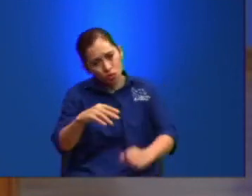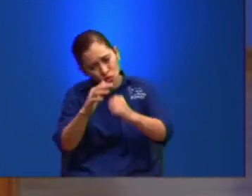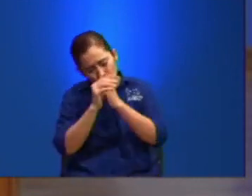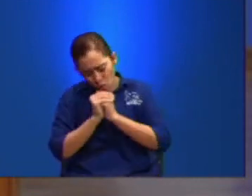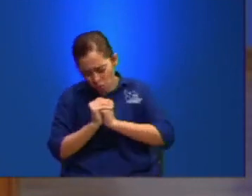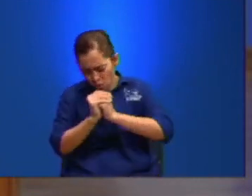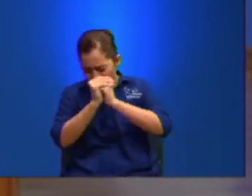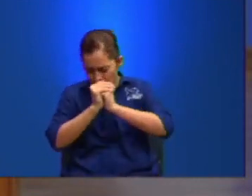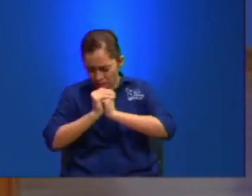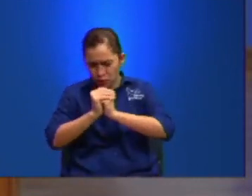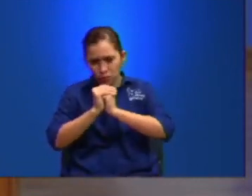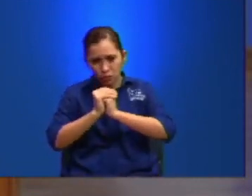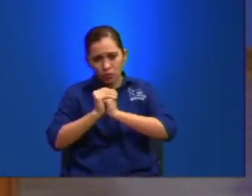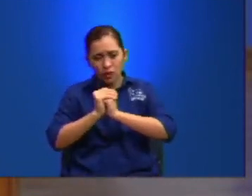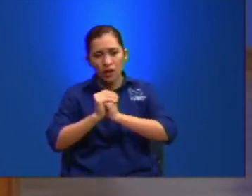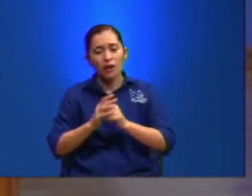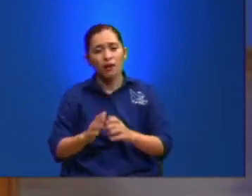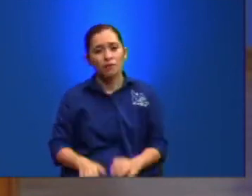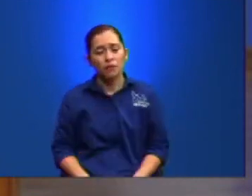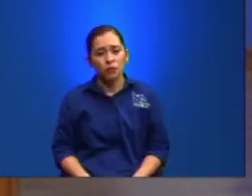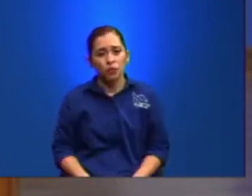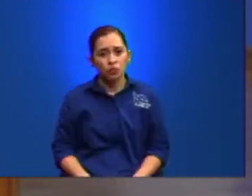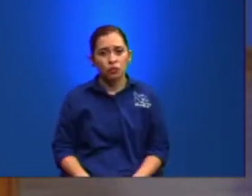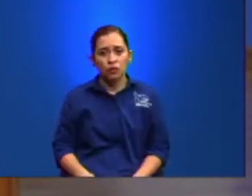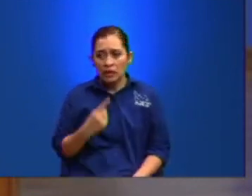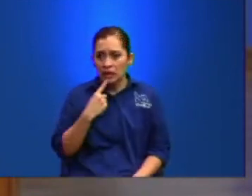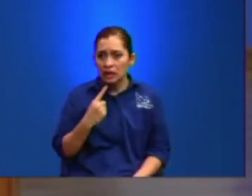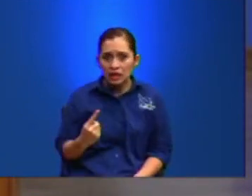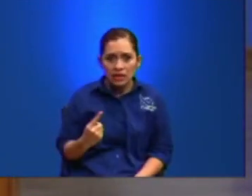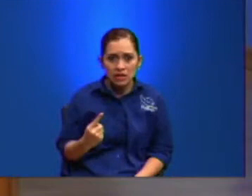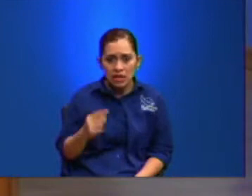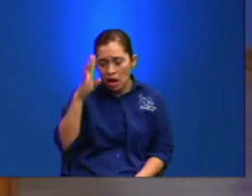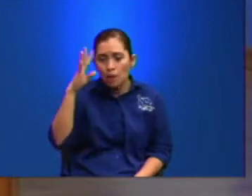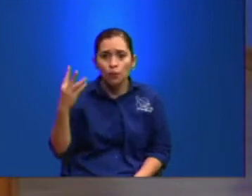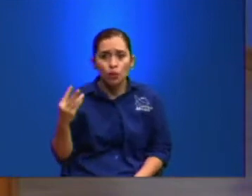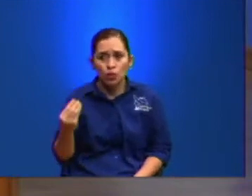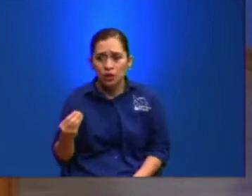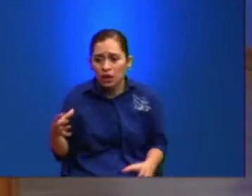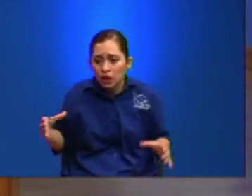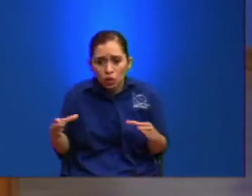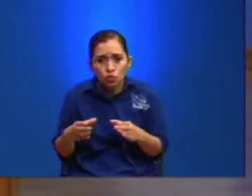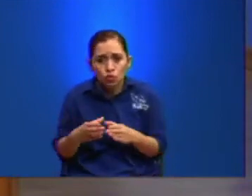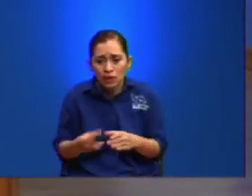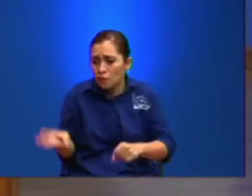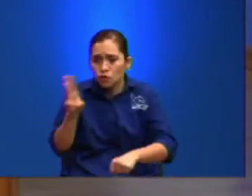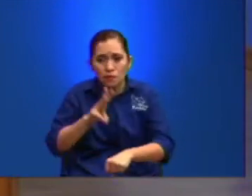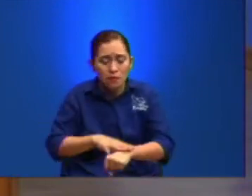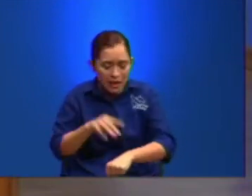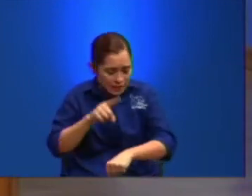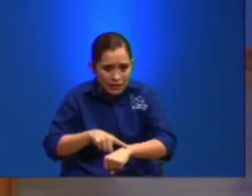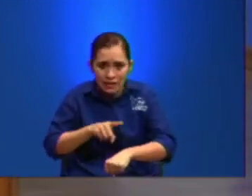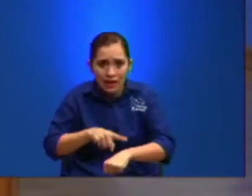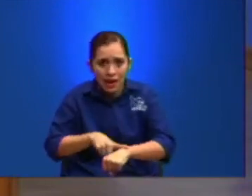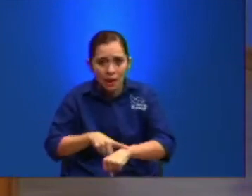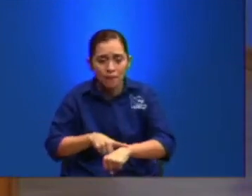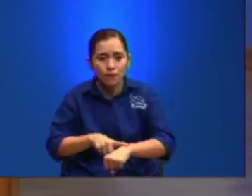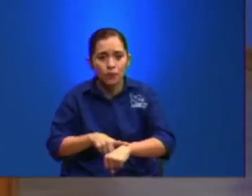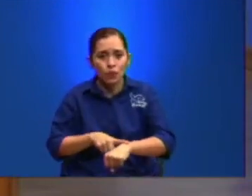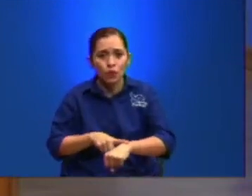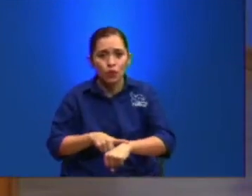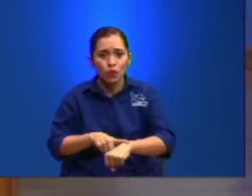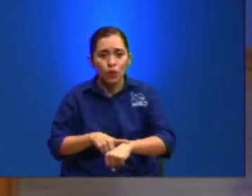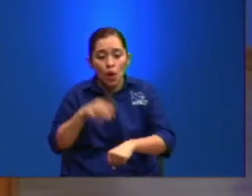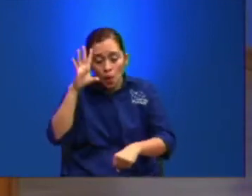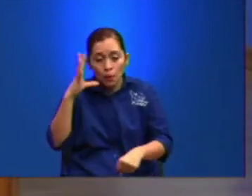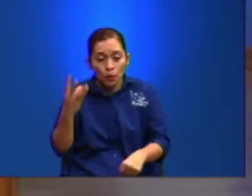levantan haciendo media hora porque no nos juntamos también el martes a domingo hermano y dígame en donde hay vigilia por favor